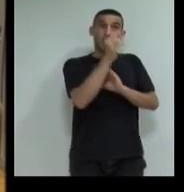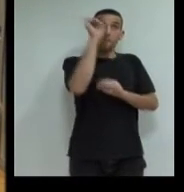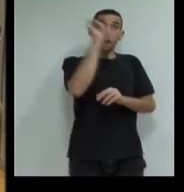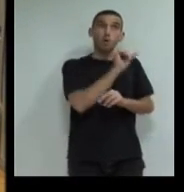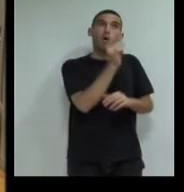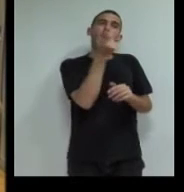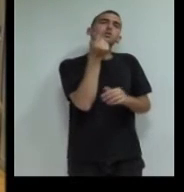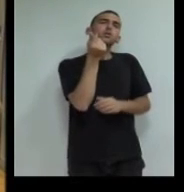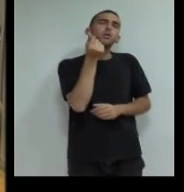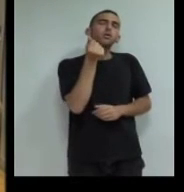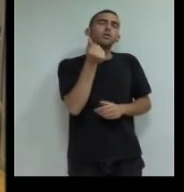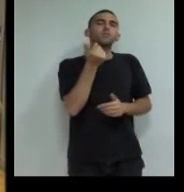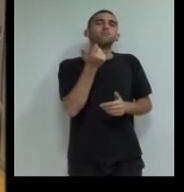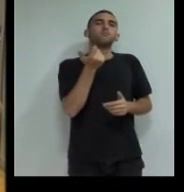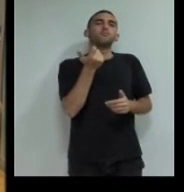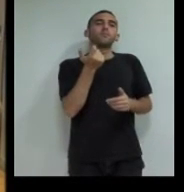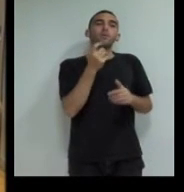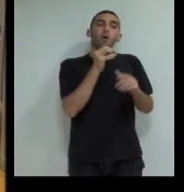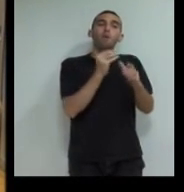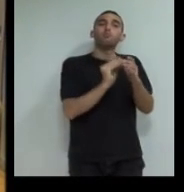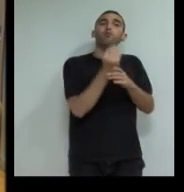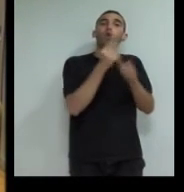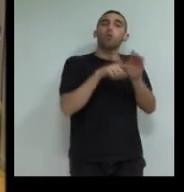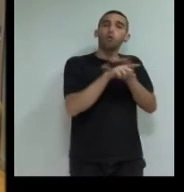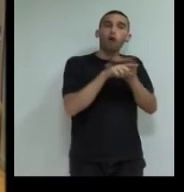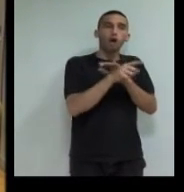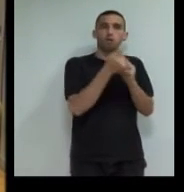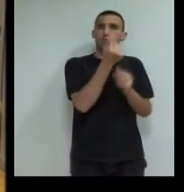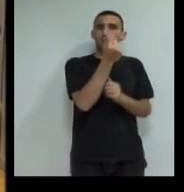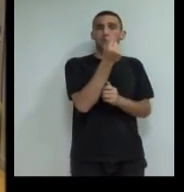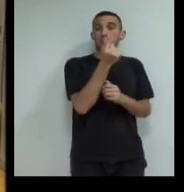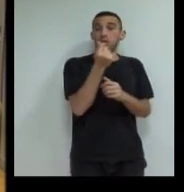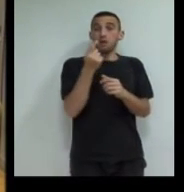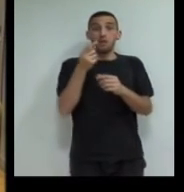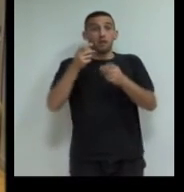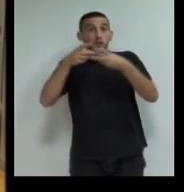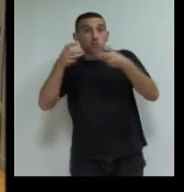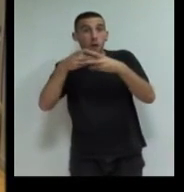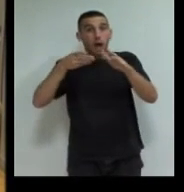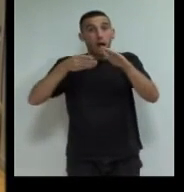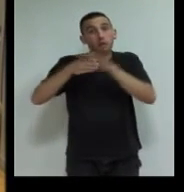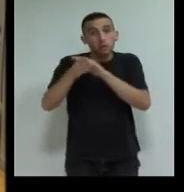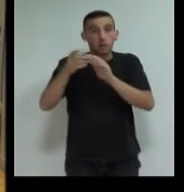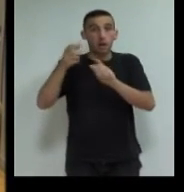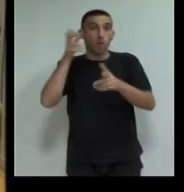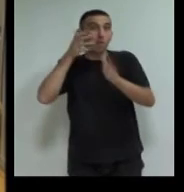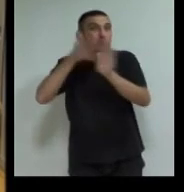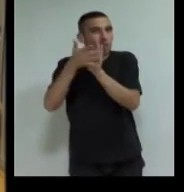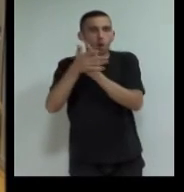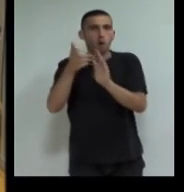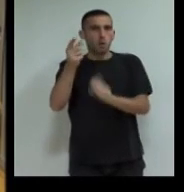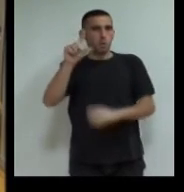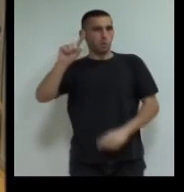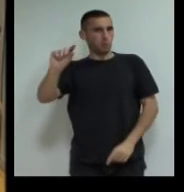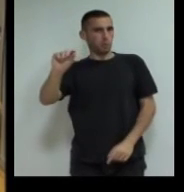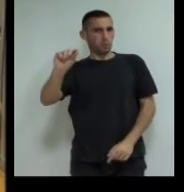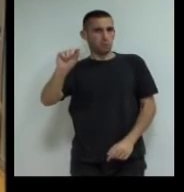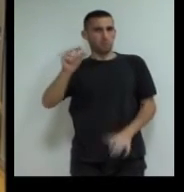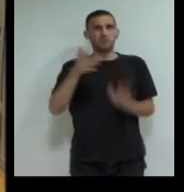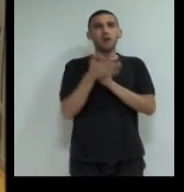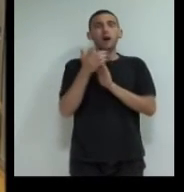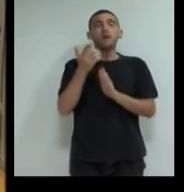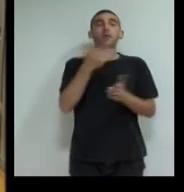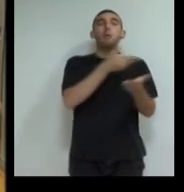indudablemente en lo relativo a los costes de producción son muy bajos. Muy bajos. Nada que ver. Yo digo que que estamos hablando de muchísimos millones